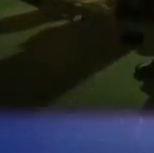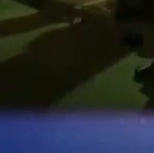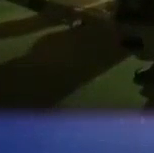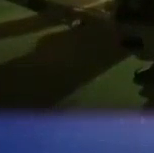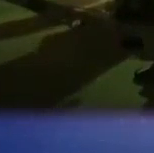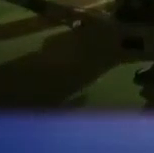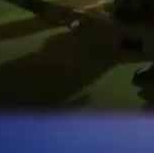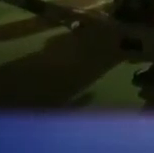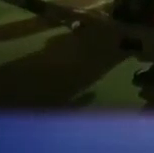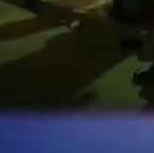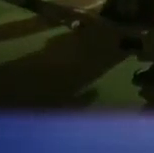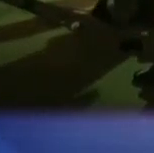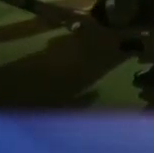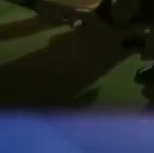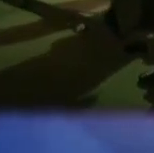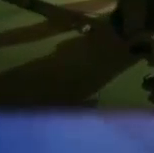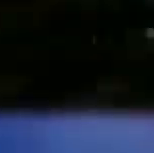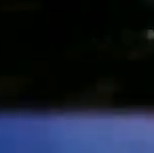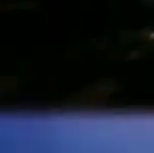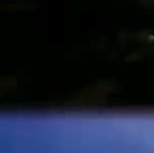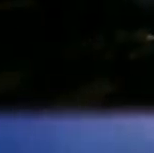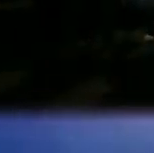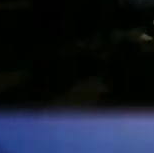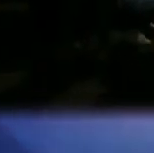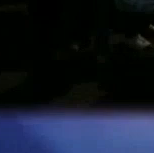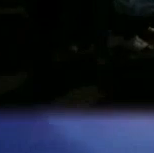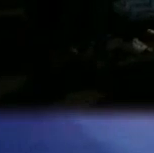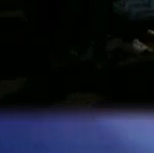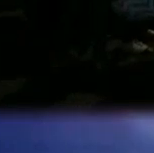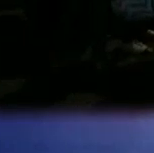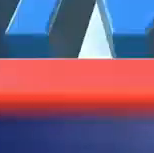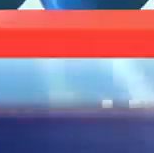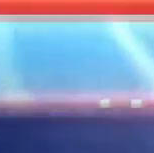migrantes indocumentados desde la próxima semana.